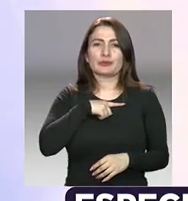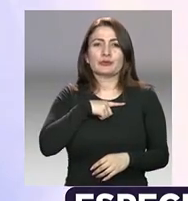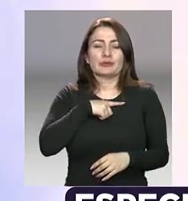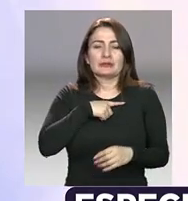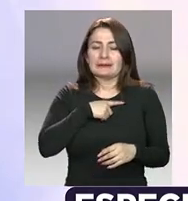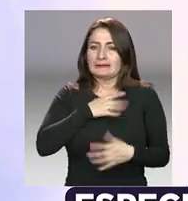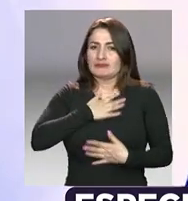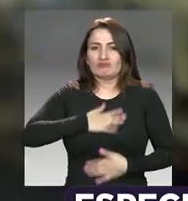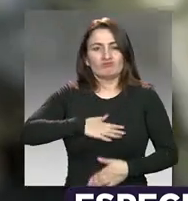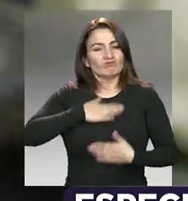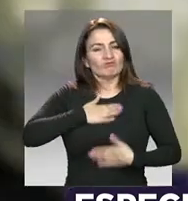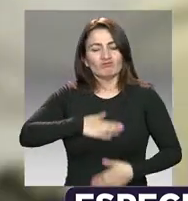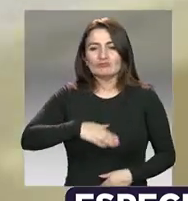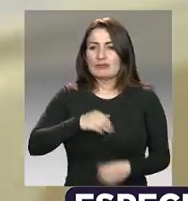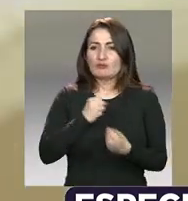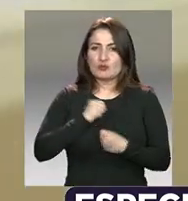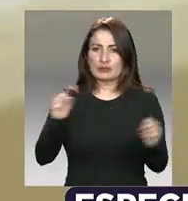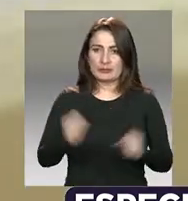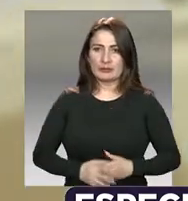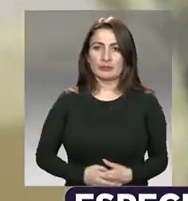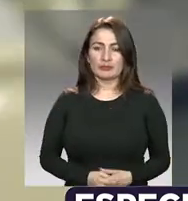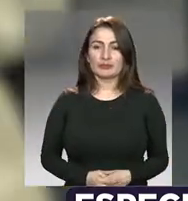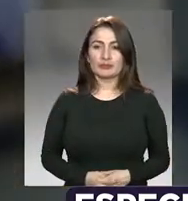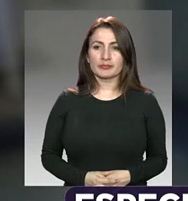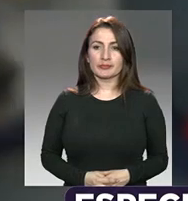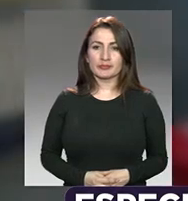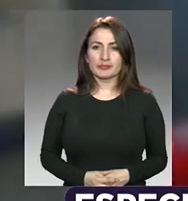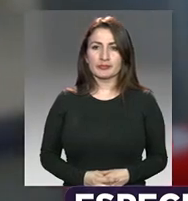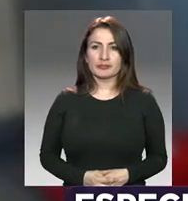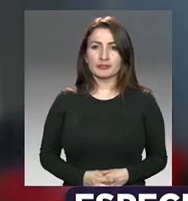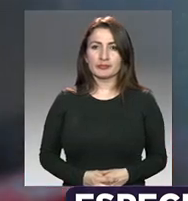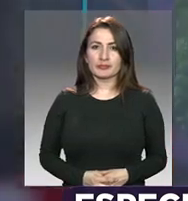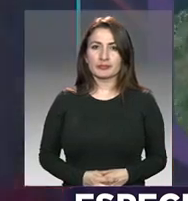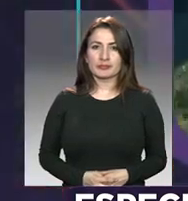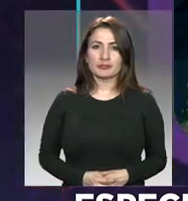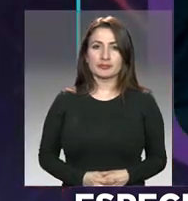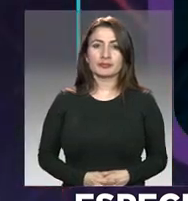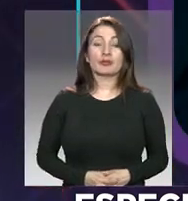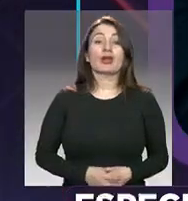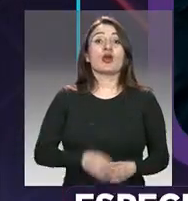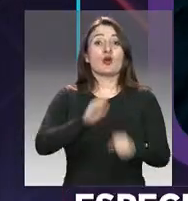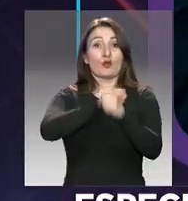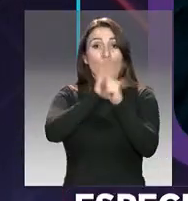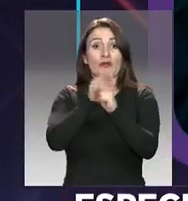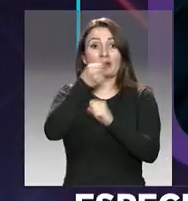vamos a estar tranquilos. El mayor número de contagios y muertes por COVID-19 se ha presentado